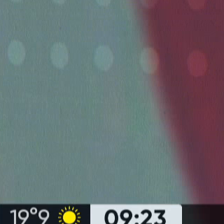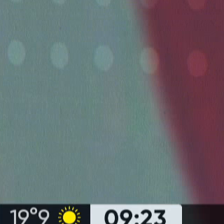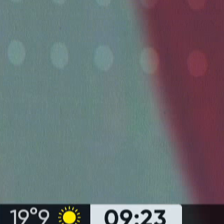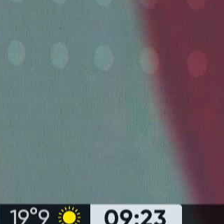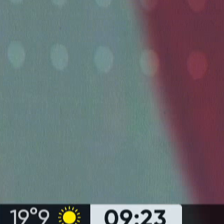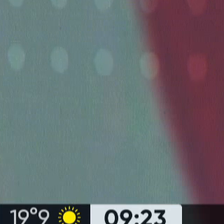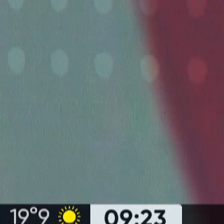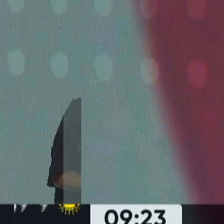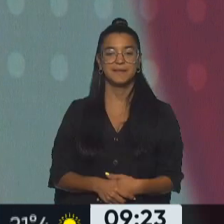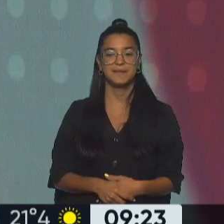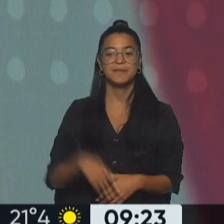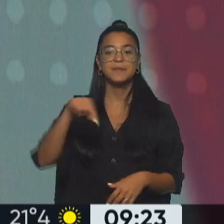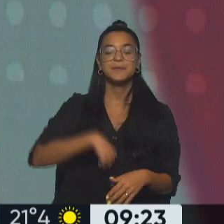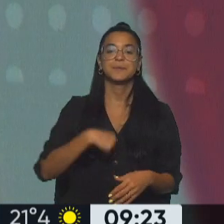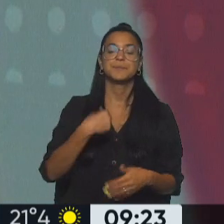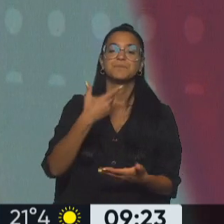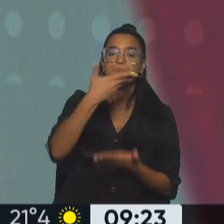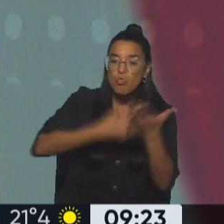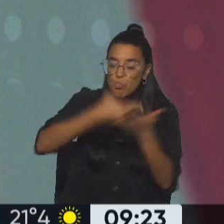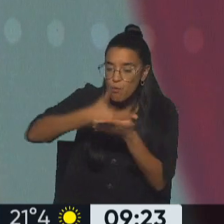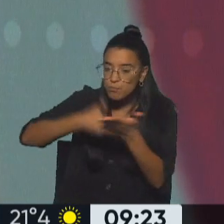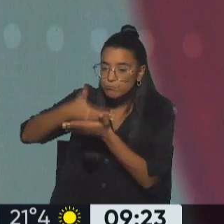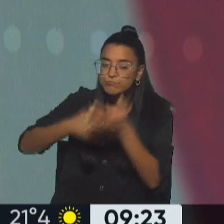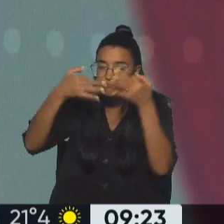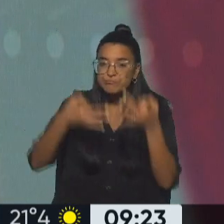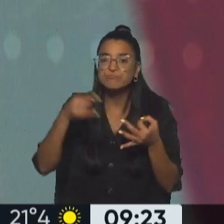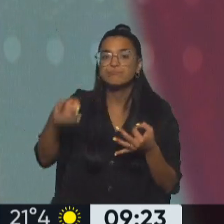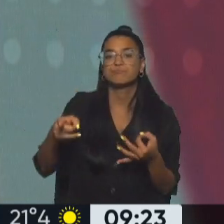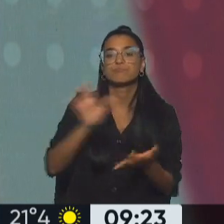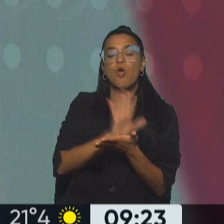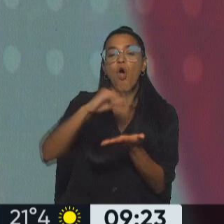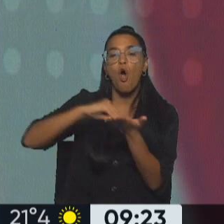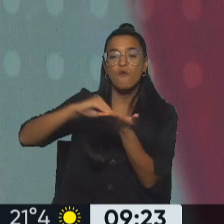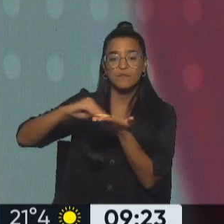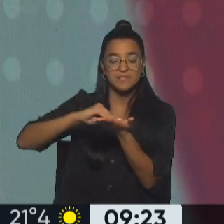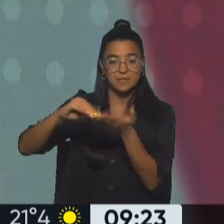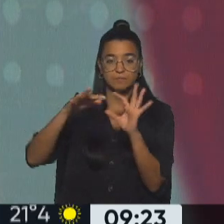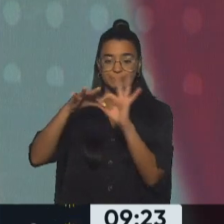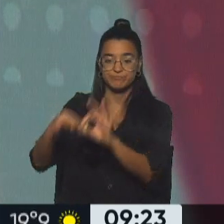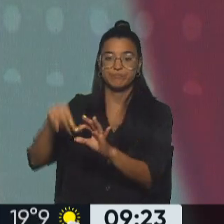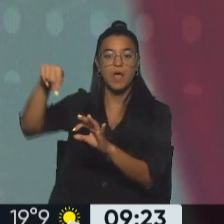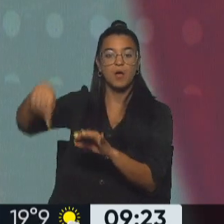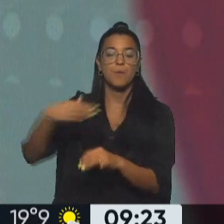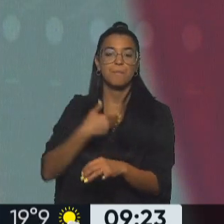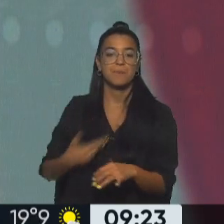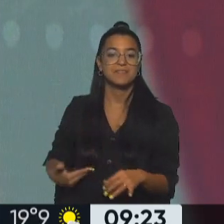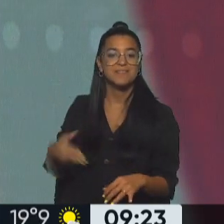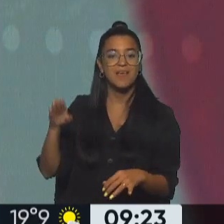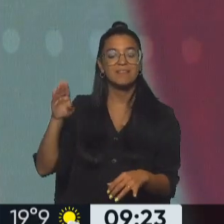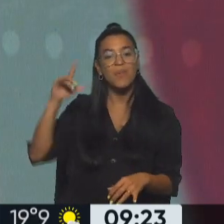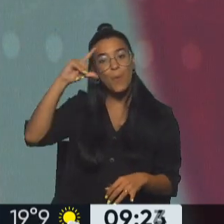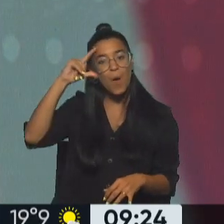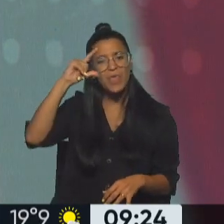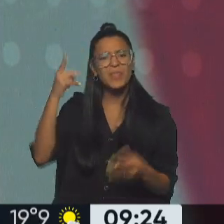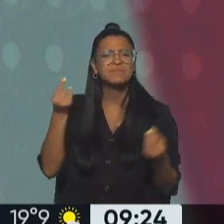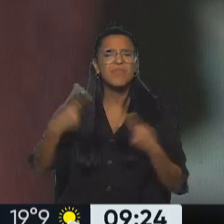bueno fueron hallados documentos y tiene que ver justamente con una oficina que pertenecía al actual presidente de los Estados Unidos biden de